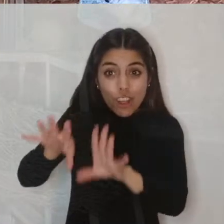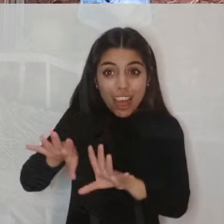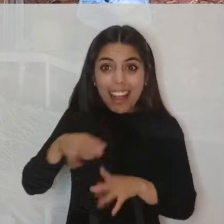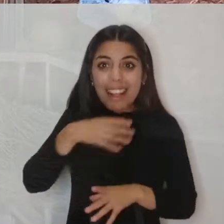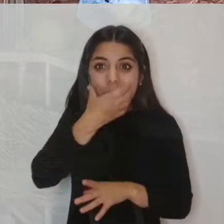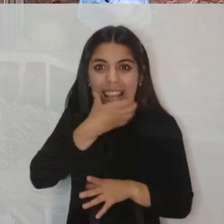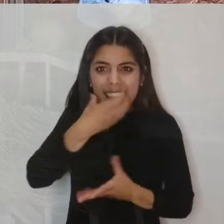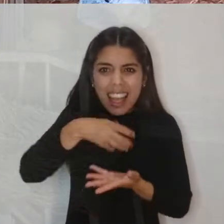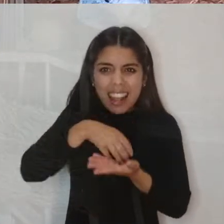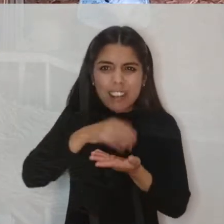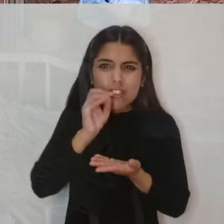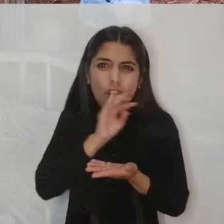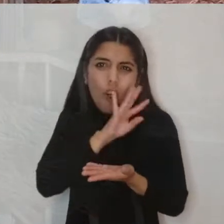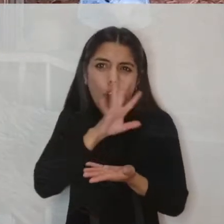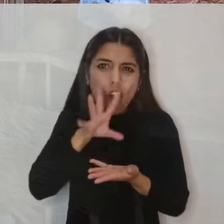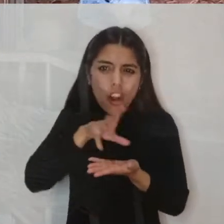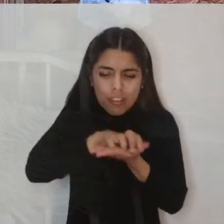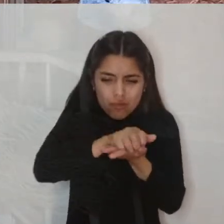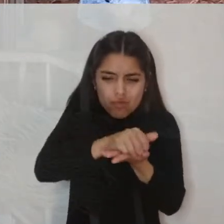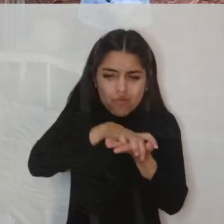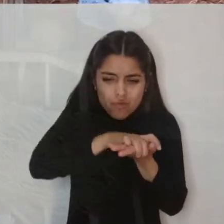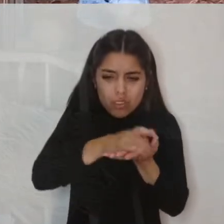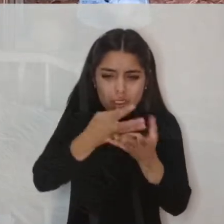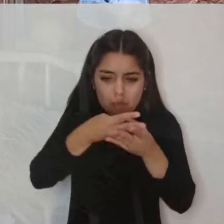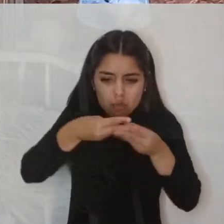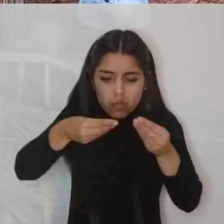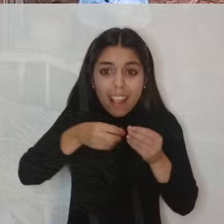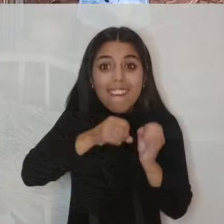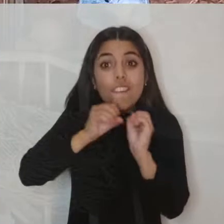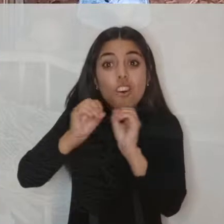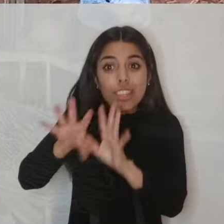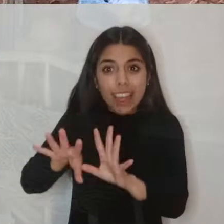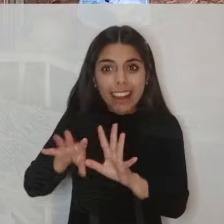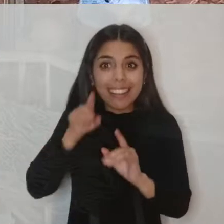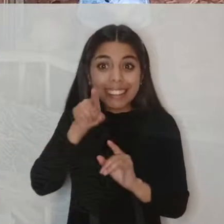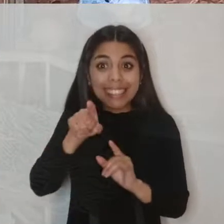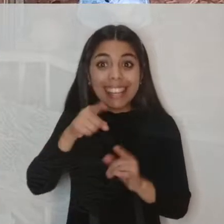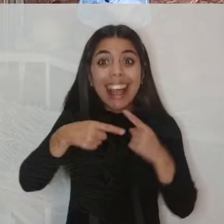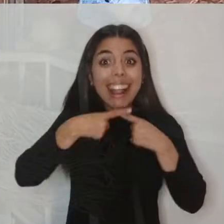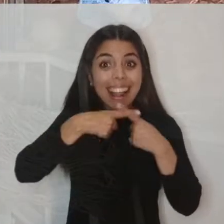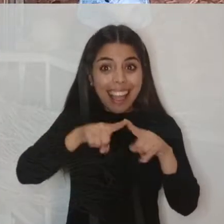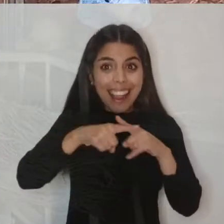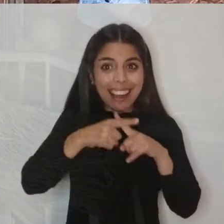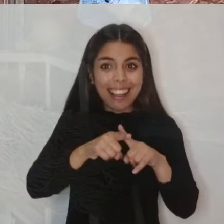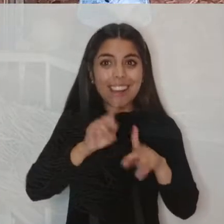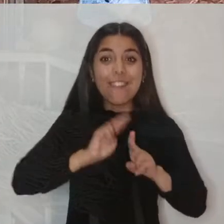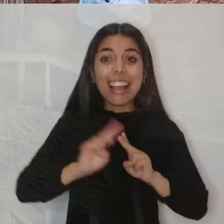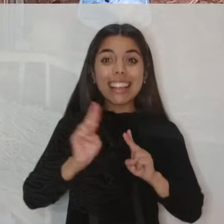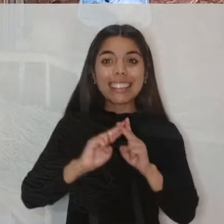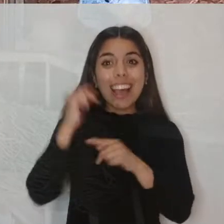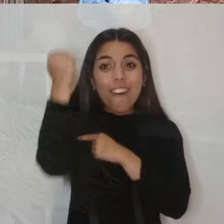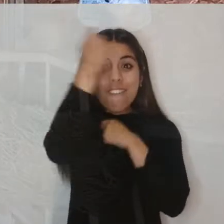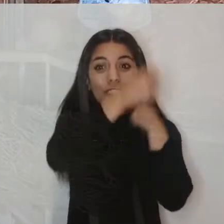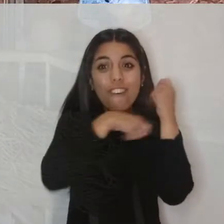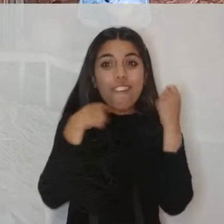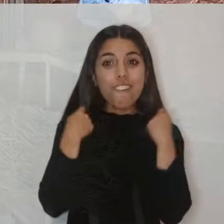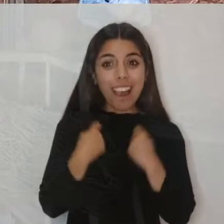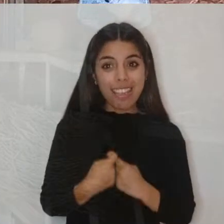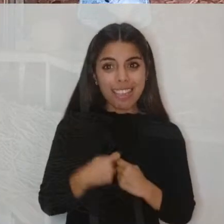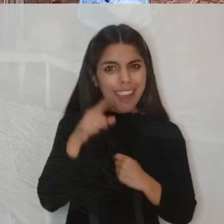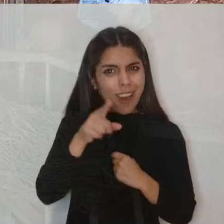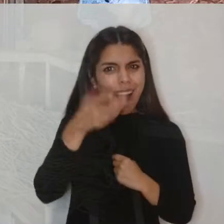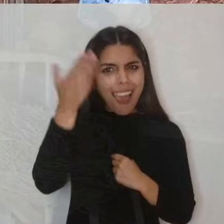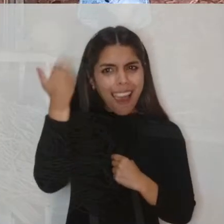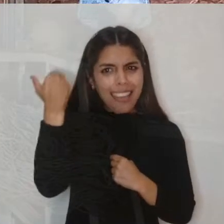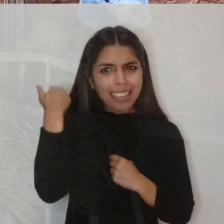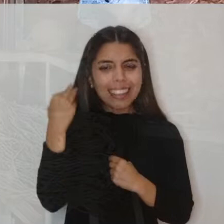lo pone a teñir. Así que con esta voy a urdir ahora una ufanda. Sí. Esos son de los teñidos primeros que